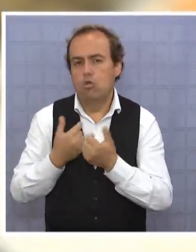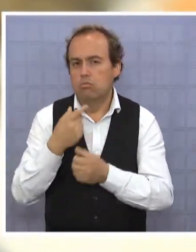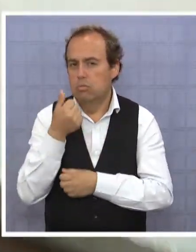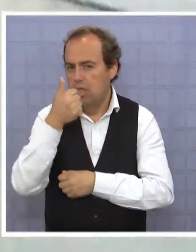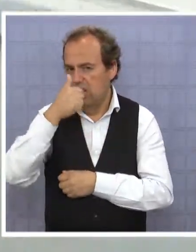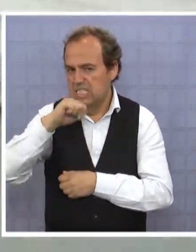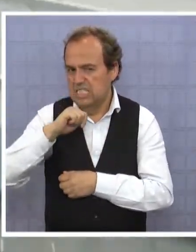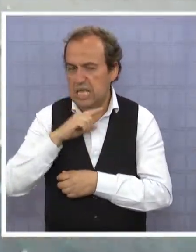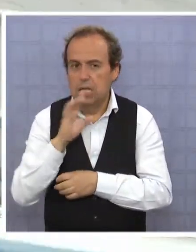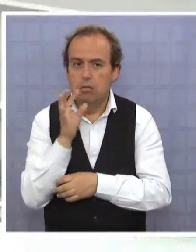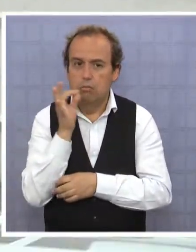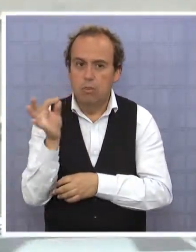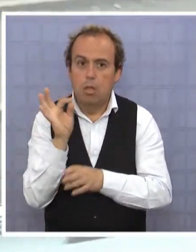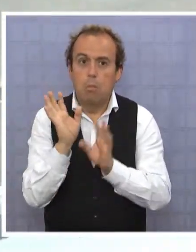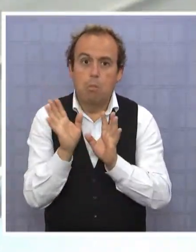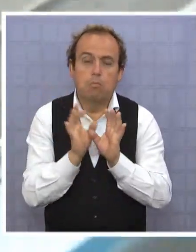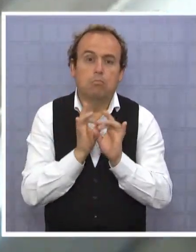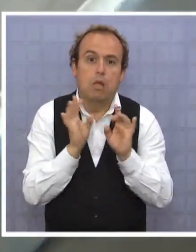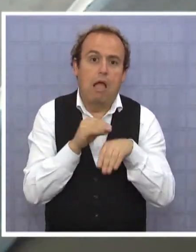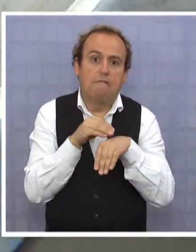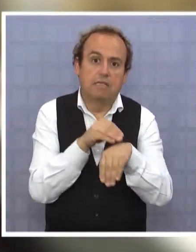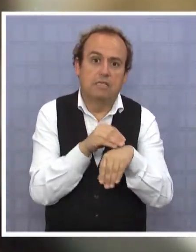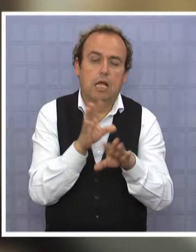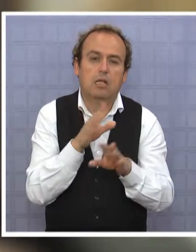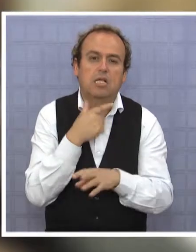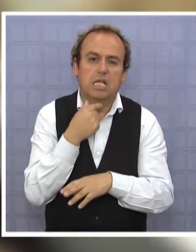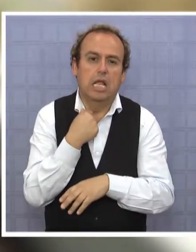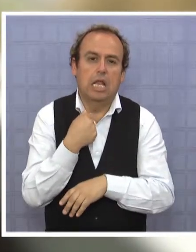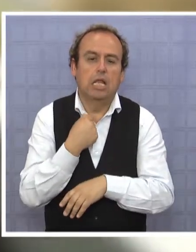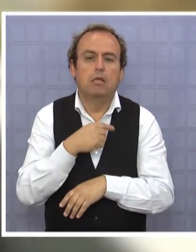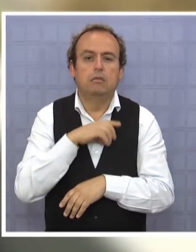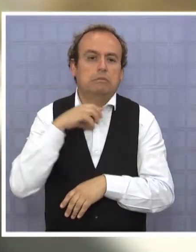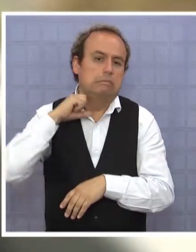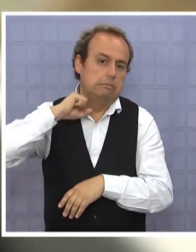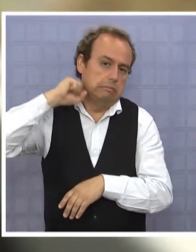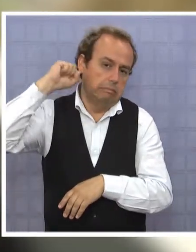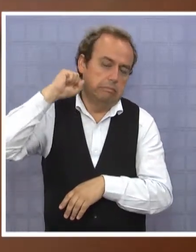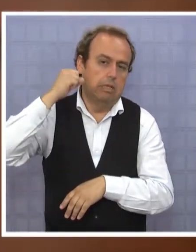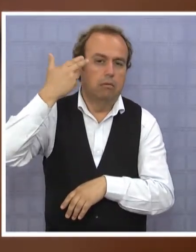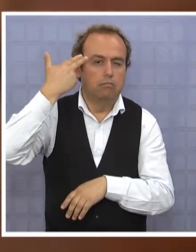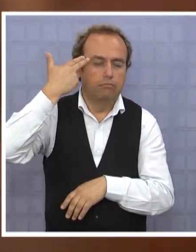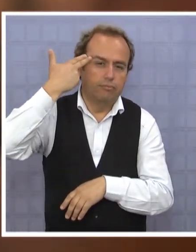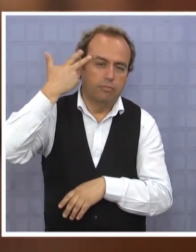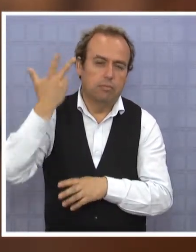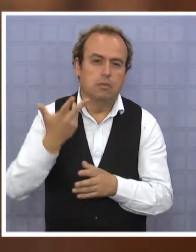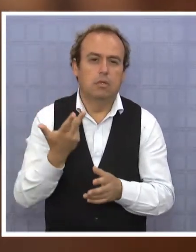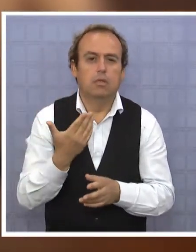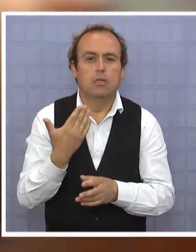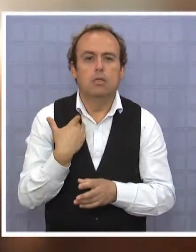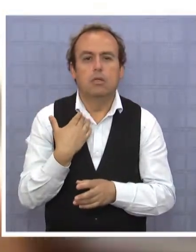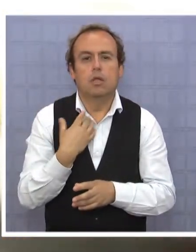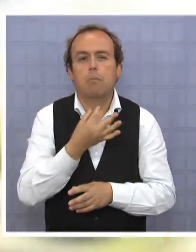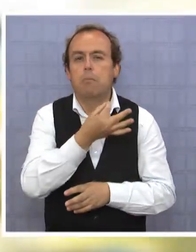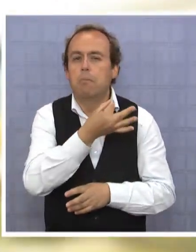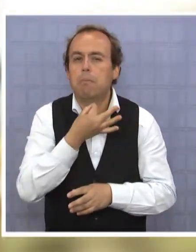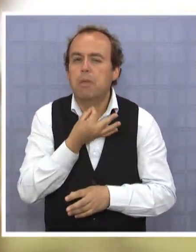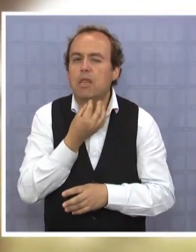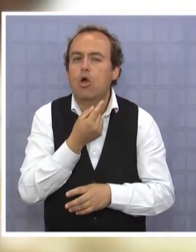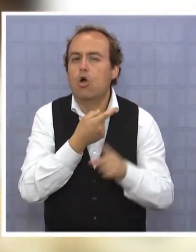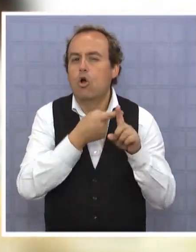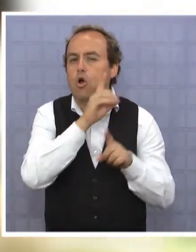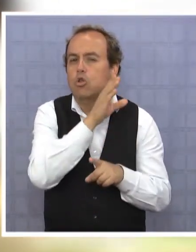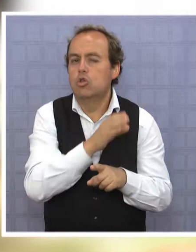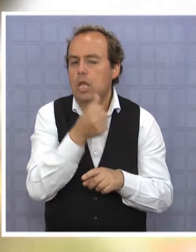a modo de secreto y que pueden ser indicadores de que tomarán una drástica decisión él no lo dice es que fulano me